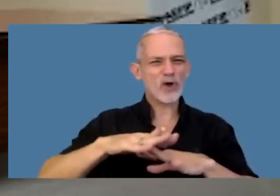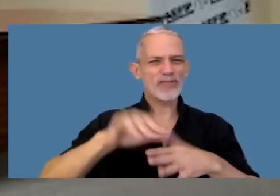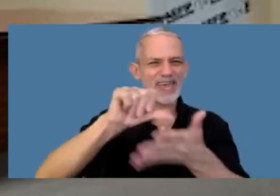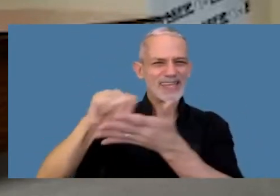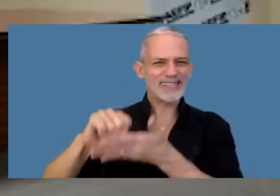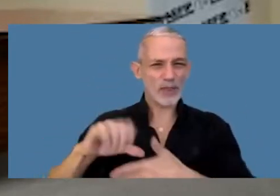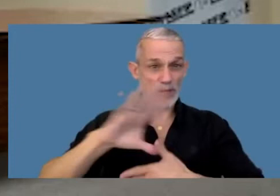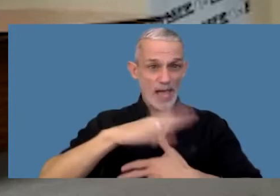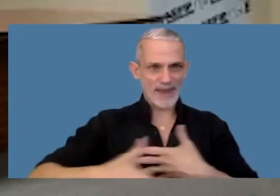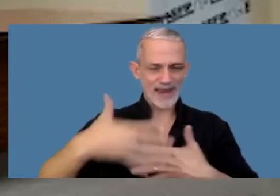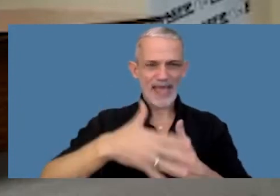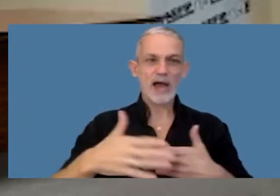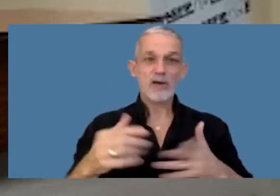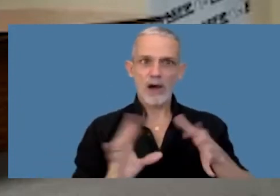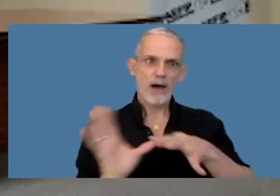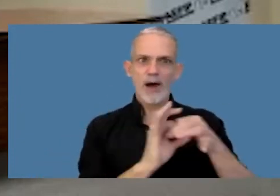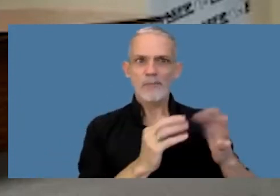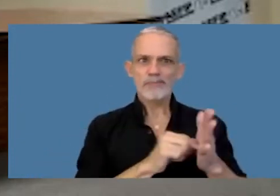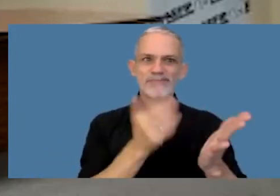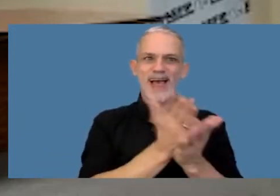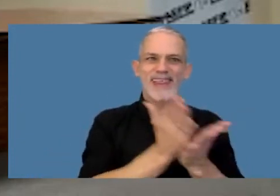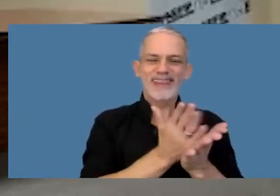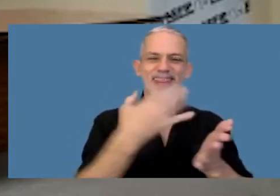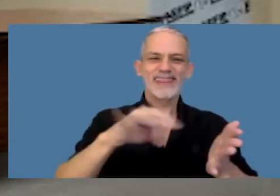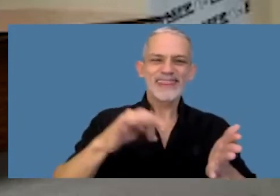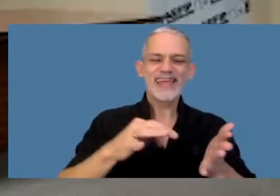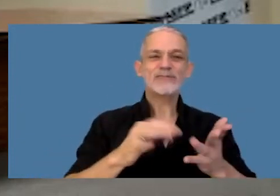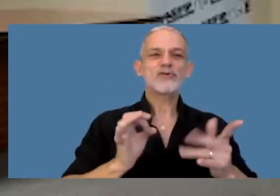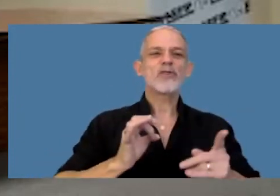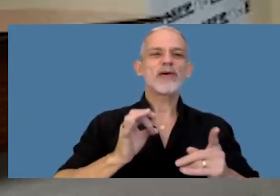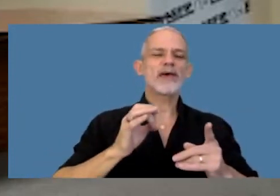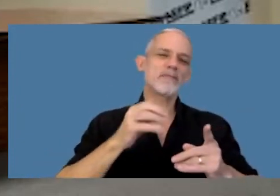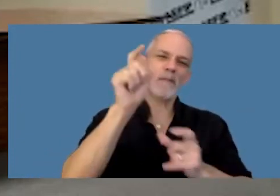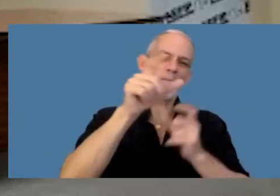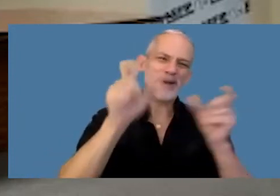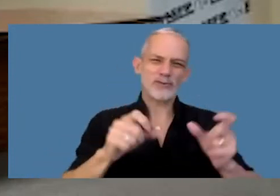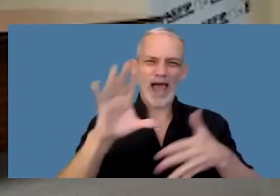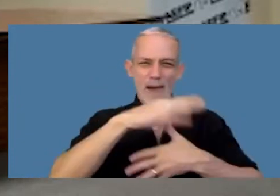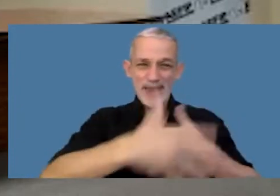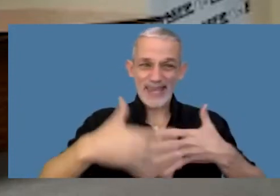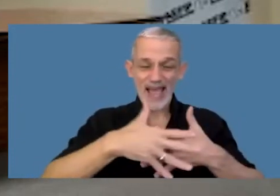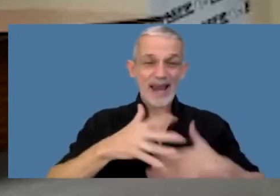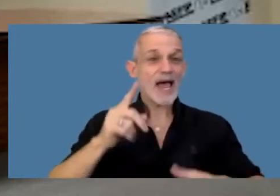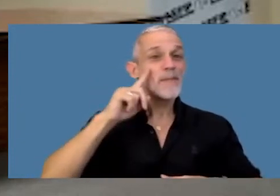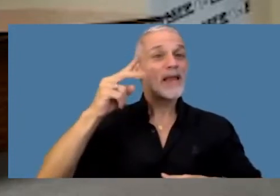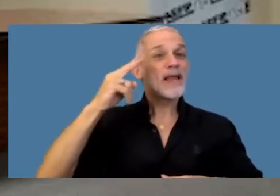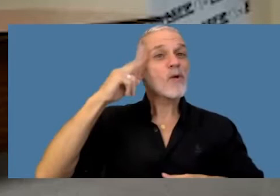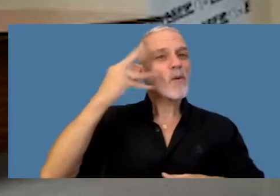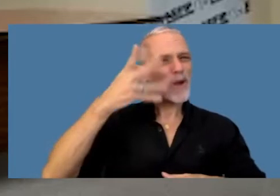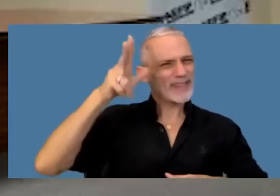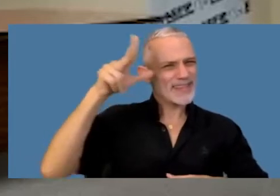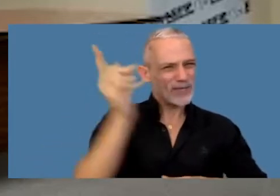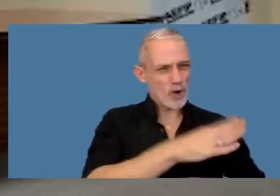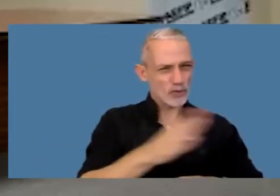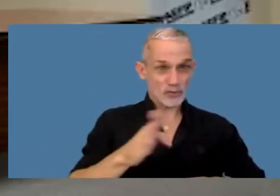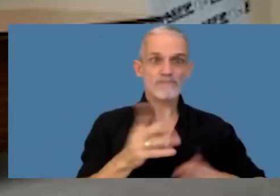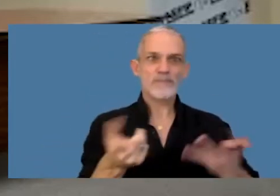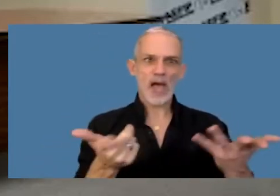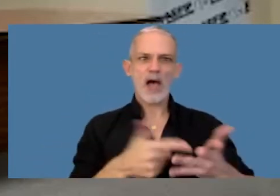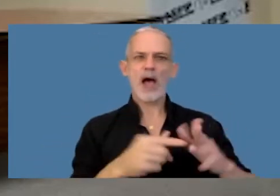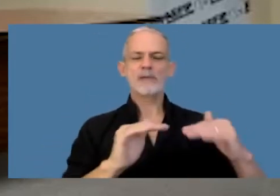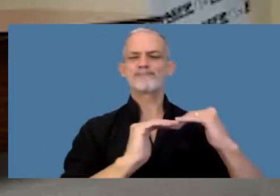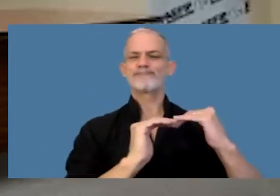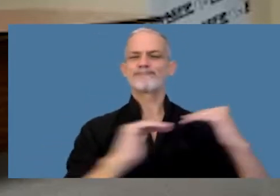de los Derechos y Deberes del Hombre Americano de 1948. Y ahí sí tenemos la estabilidad,